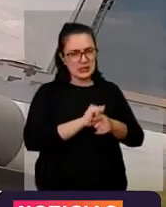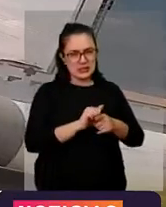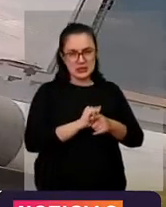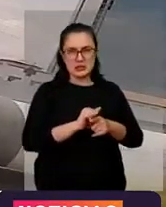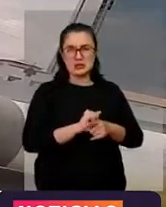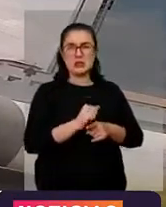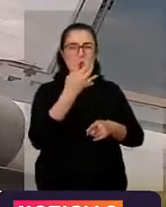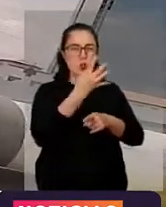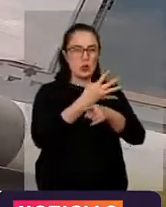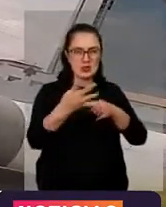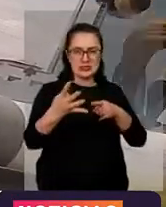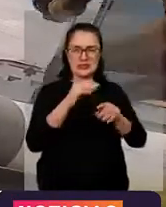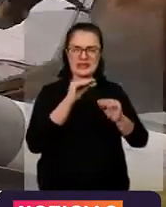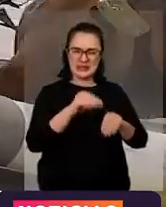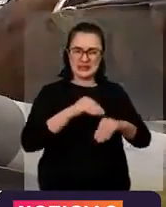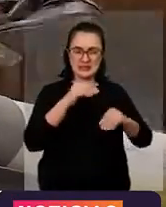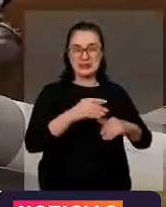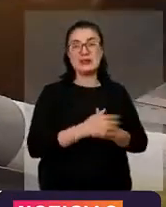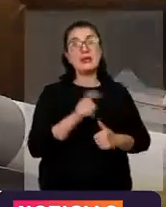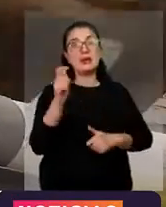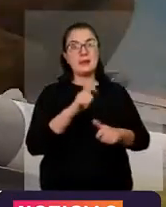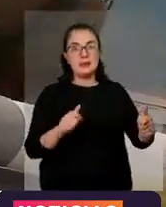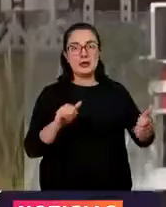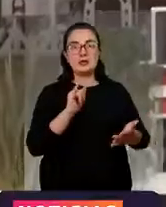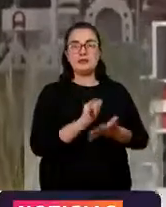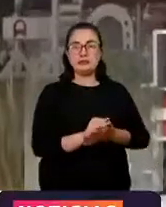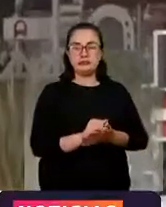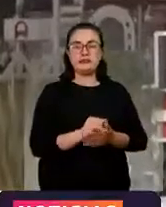los preseleccionados hacen vida en Europa y Estados